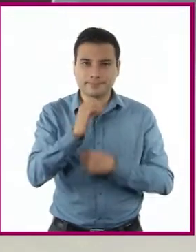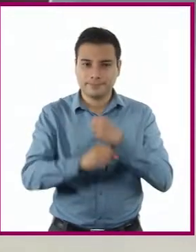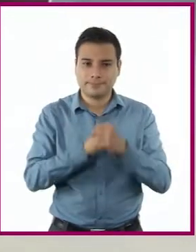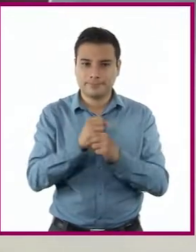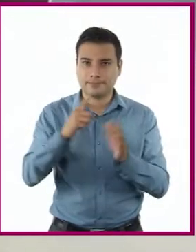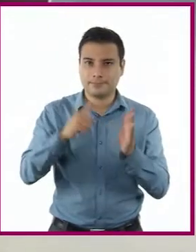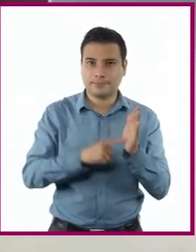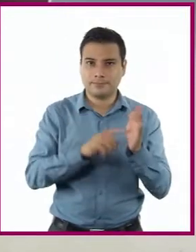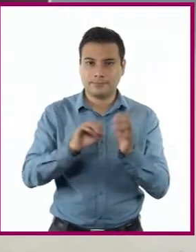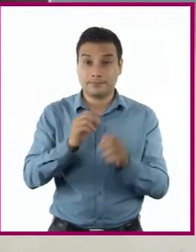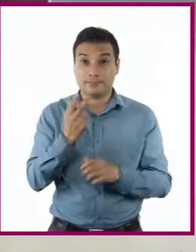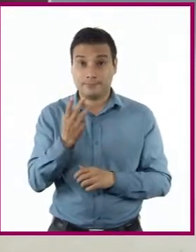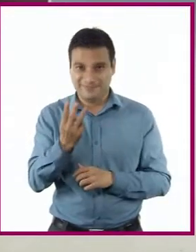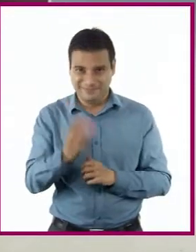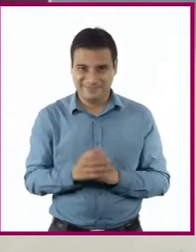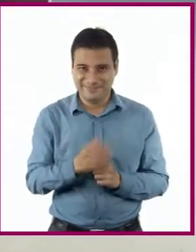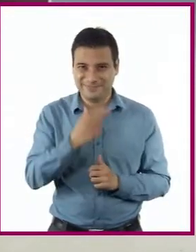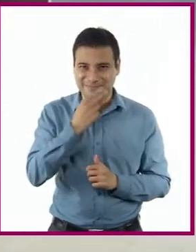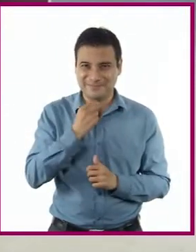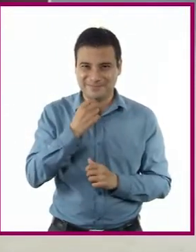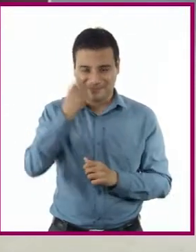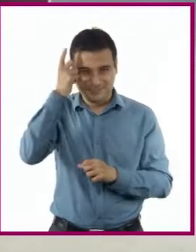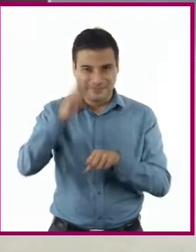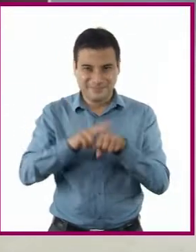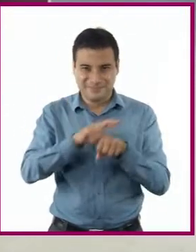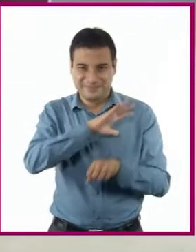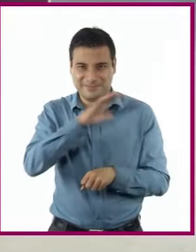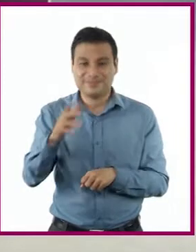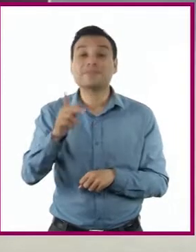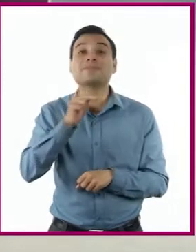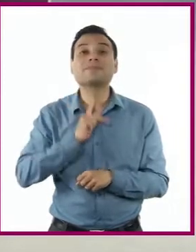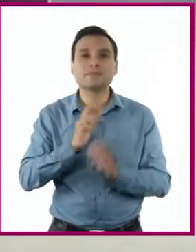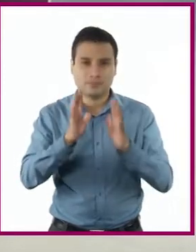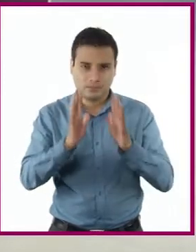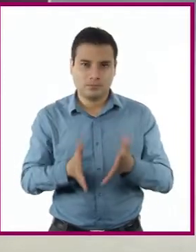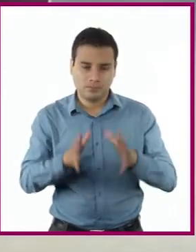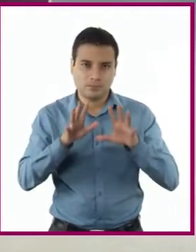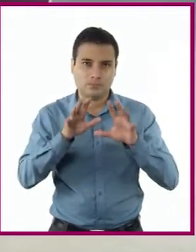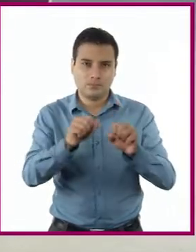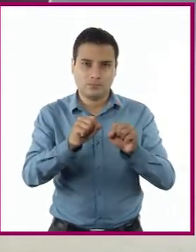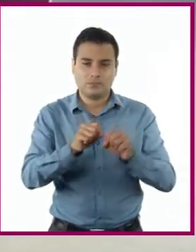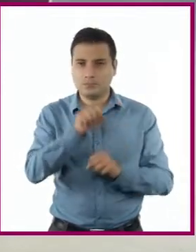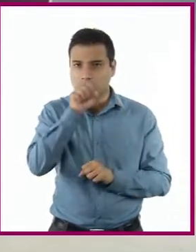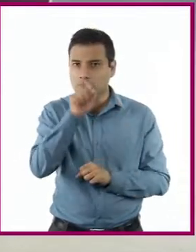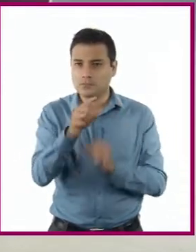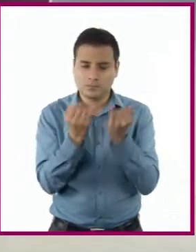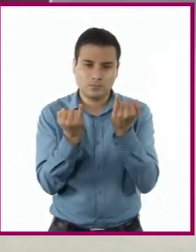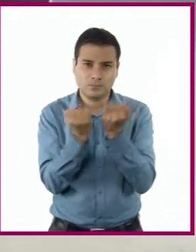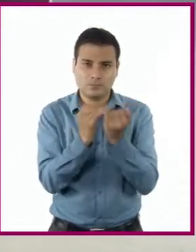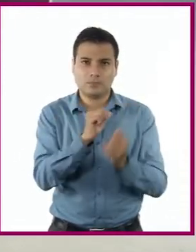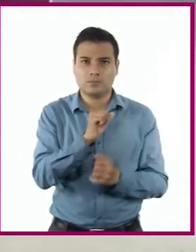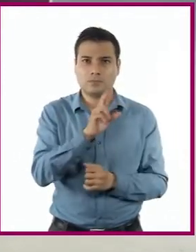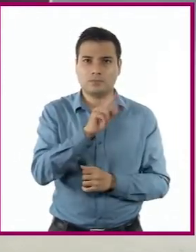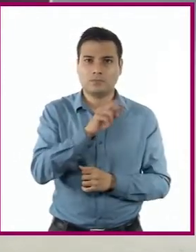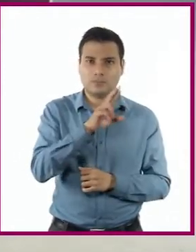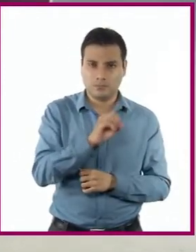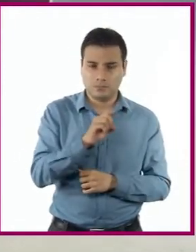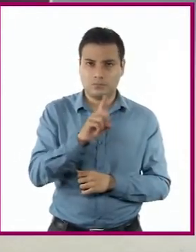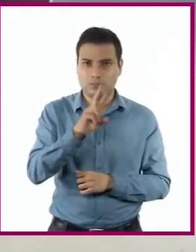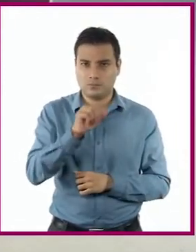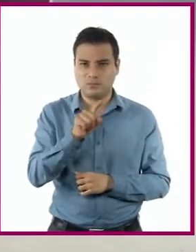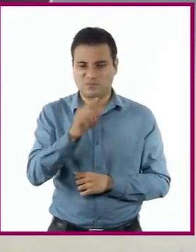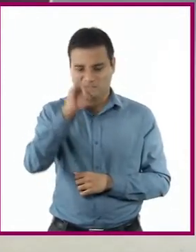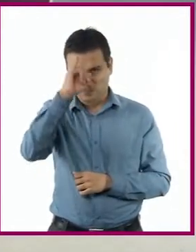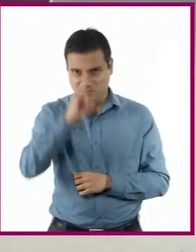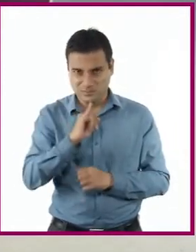1983, Jorge Díaz Serrano, quien era director general de Pemex, fue detenido, al igual que Arturo Durazo Moreno, jefe del